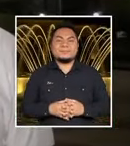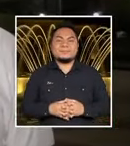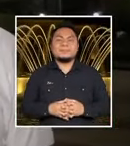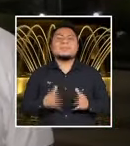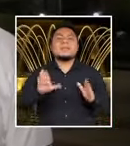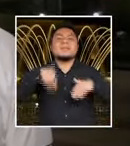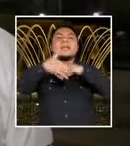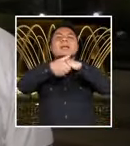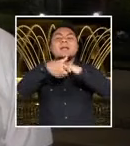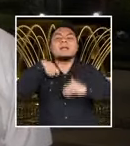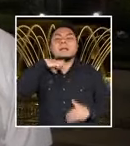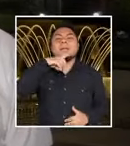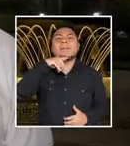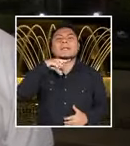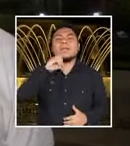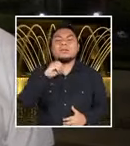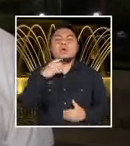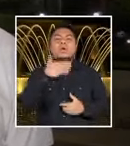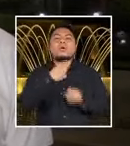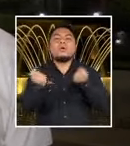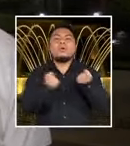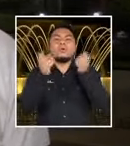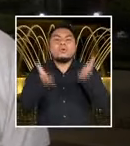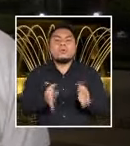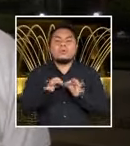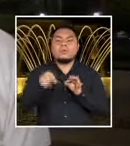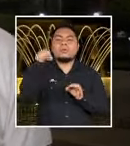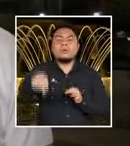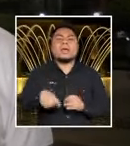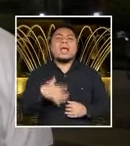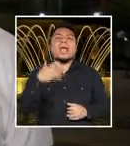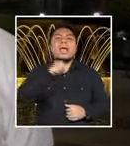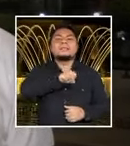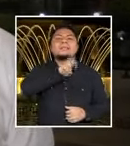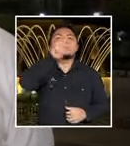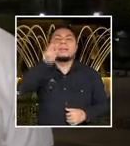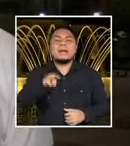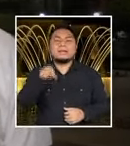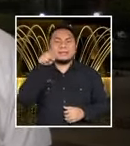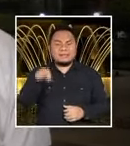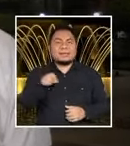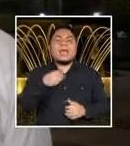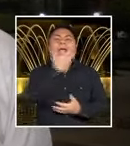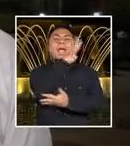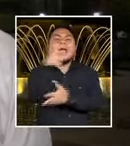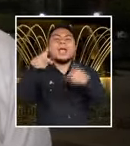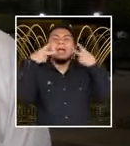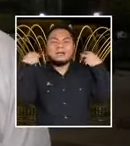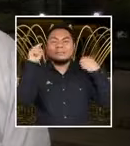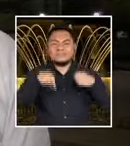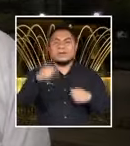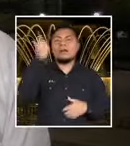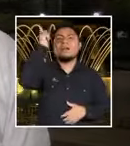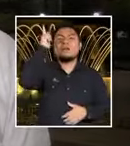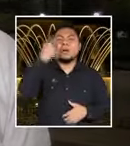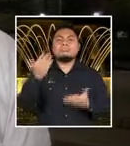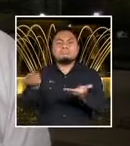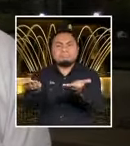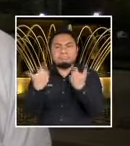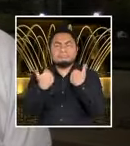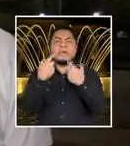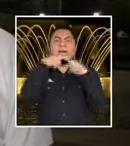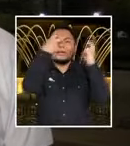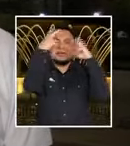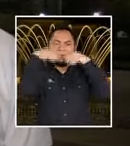Le saluda Pedro Bogarín, gobernador de la región San Martín, región amazónica, líder en la recepción de